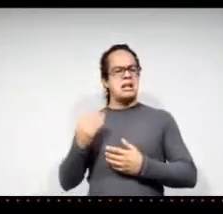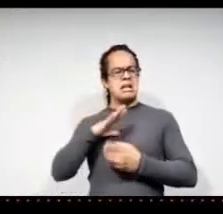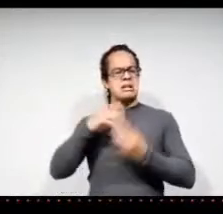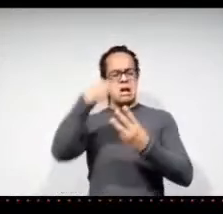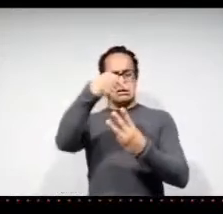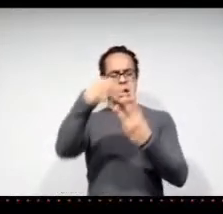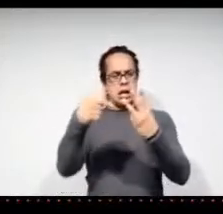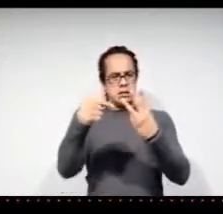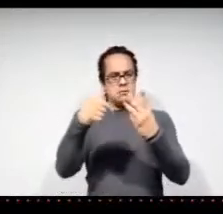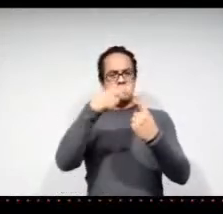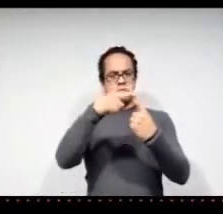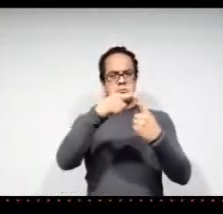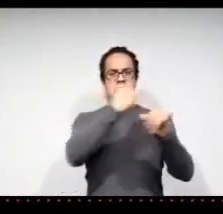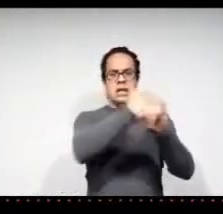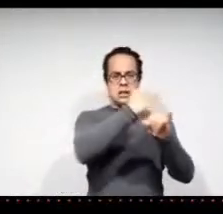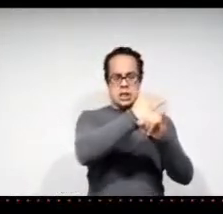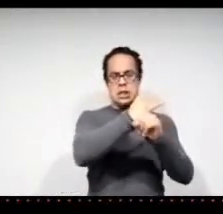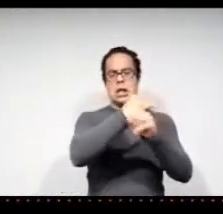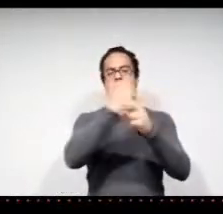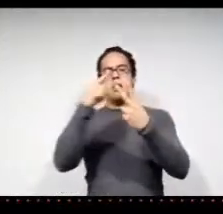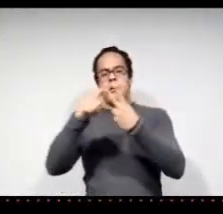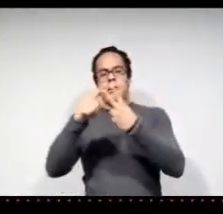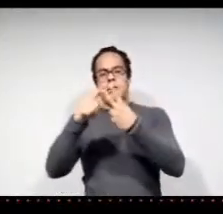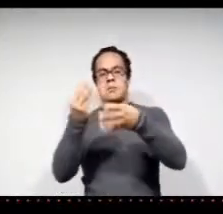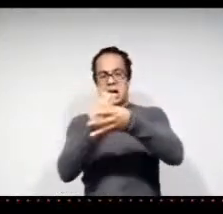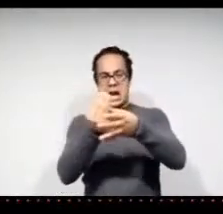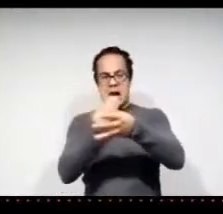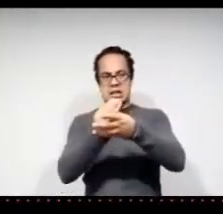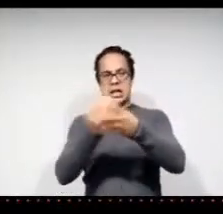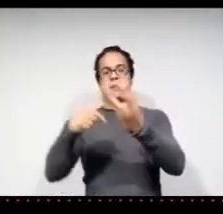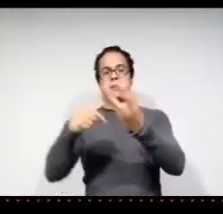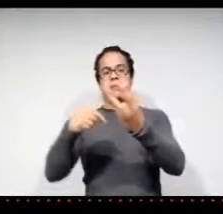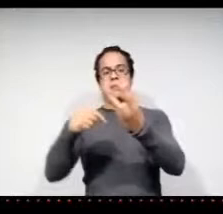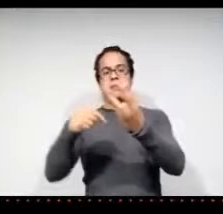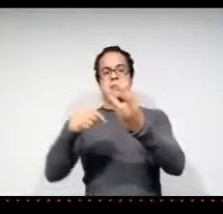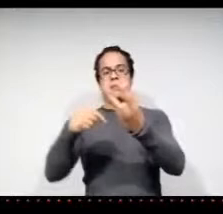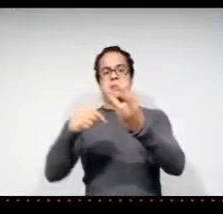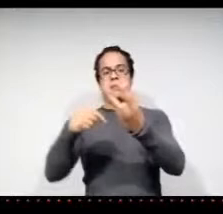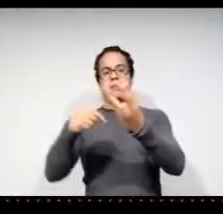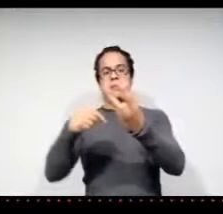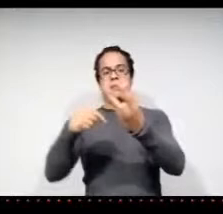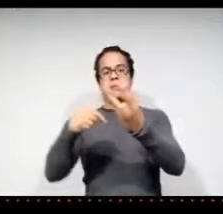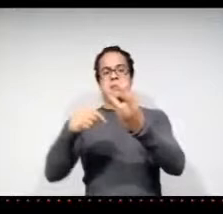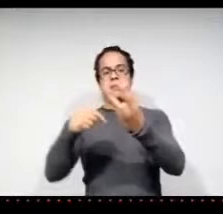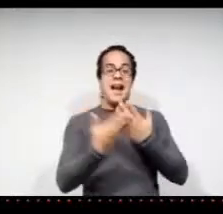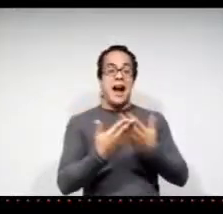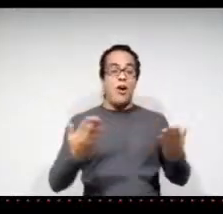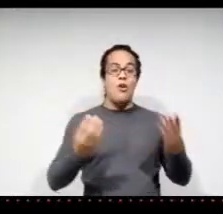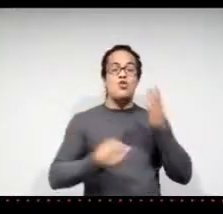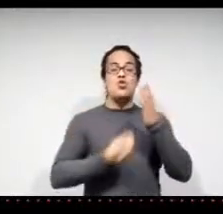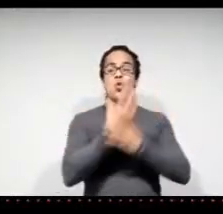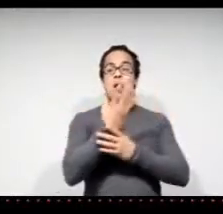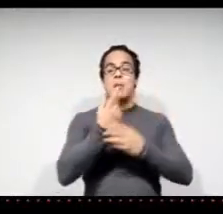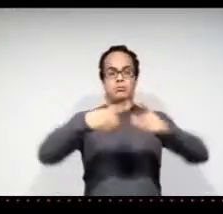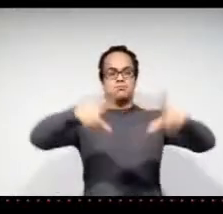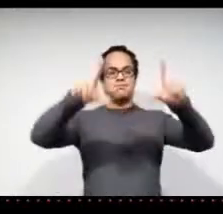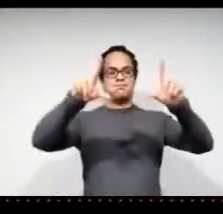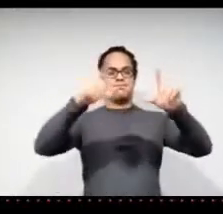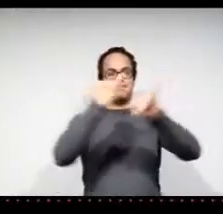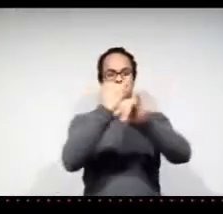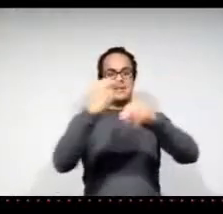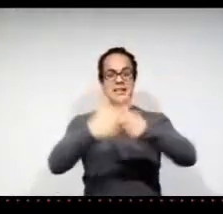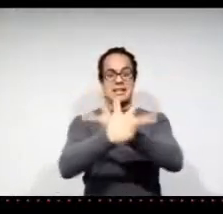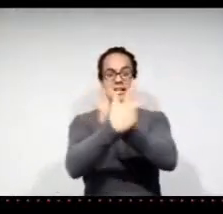línea, presencial e híbrida. Ahora podemos agregar también la virtual, pero creo que lo nuevo y lo más importante es que se